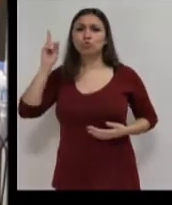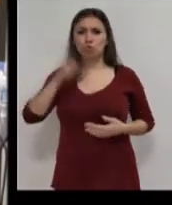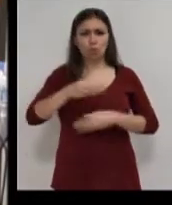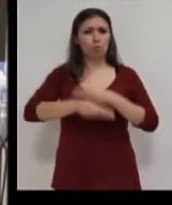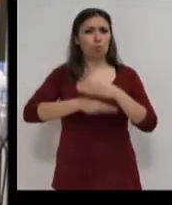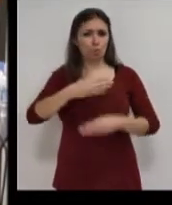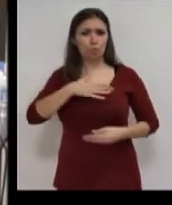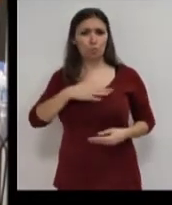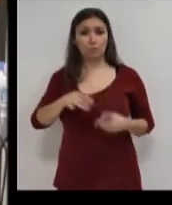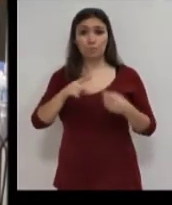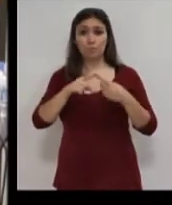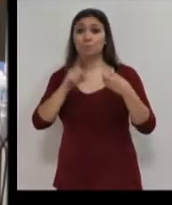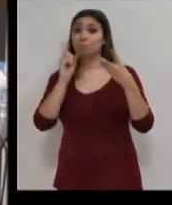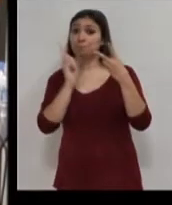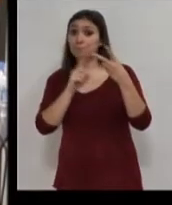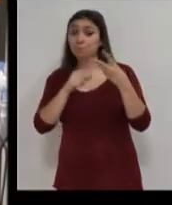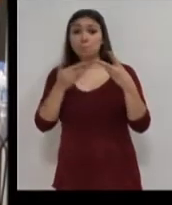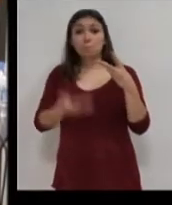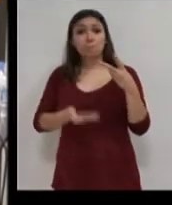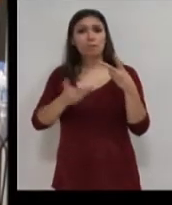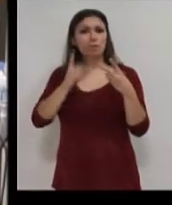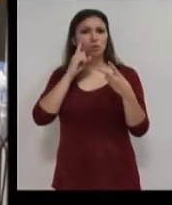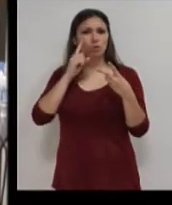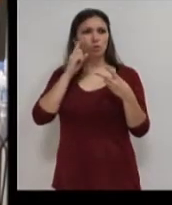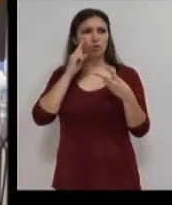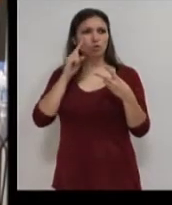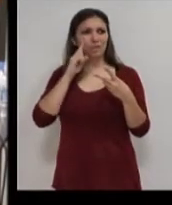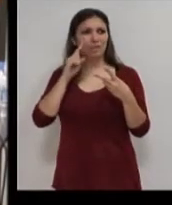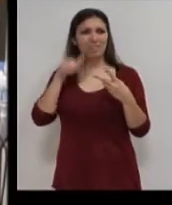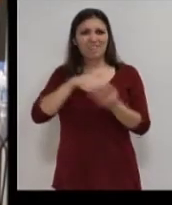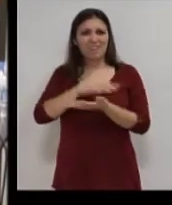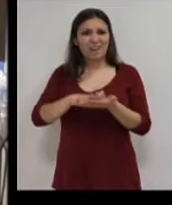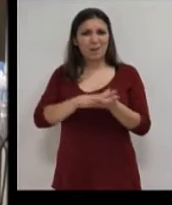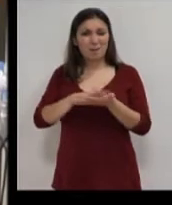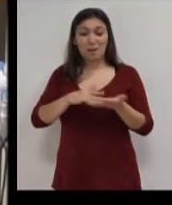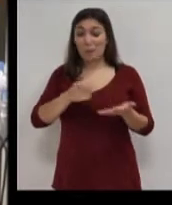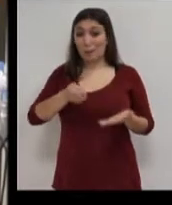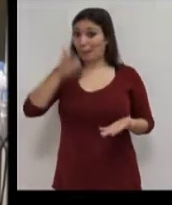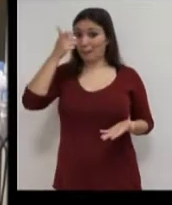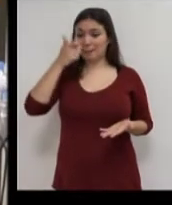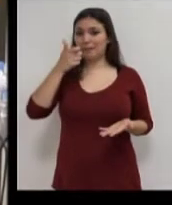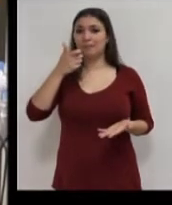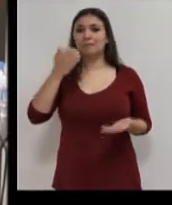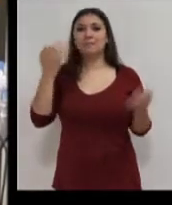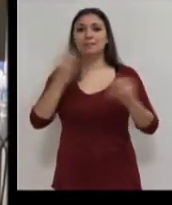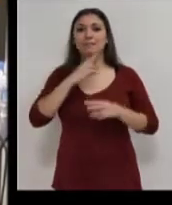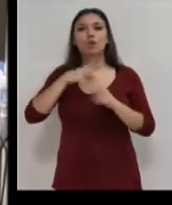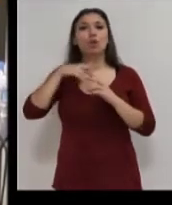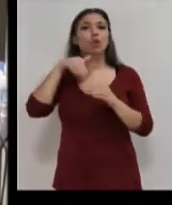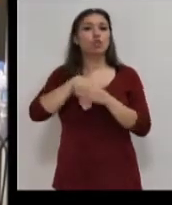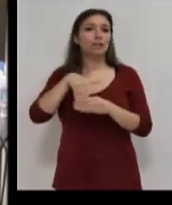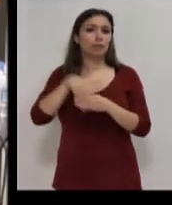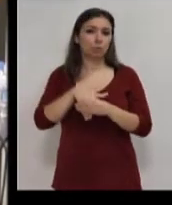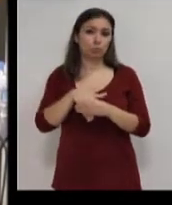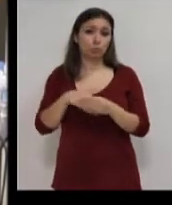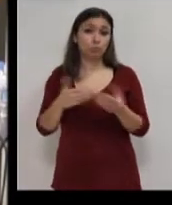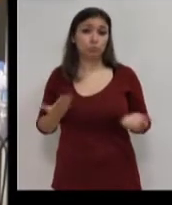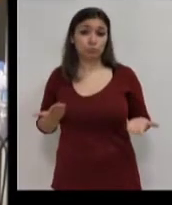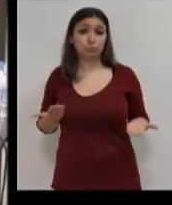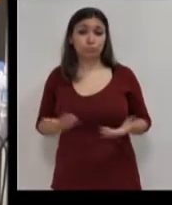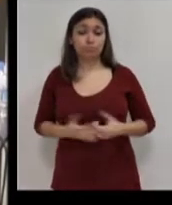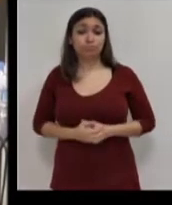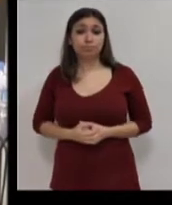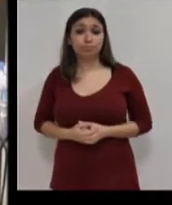para todas las personas con discapacidad. Y otra cosa que es muy importante y que no sé si hemos hablado muy colateralmente, son